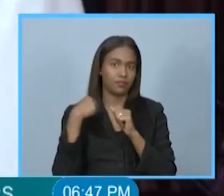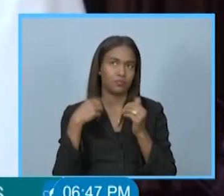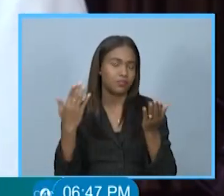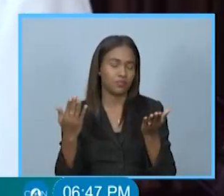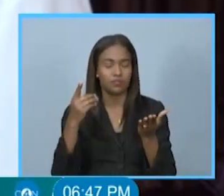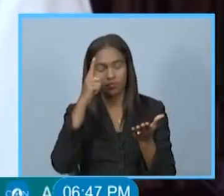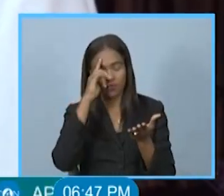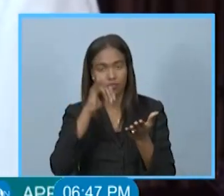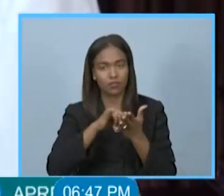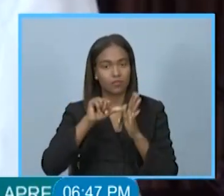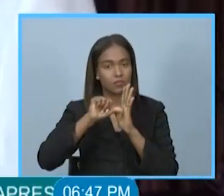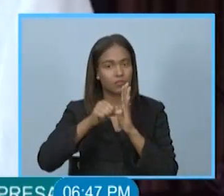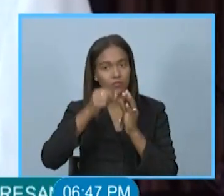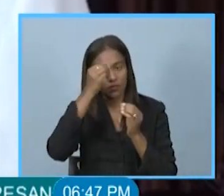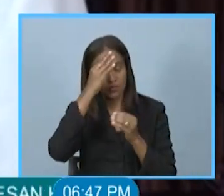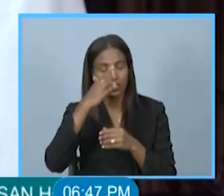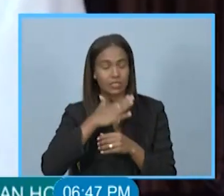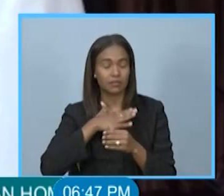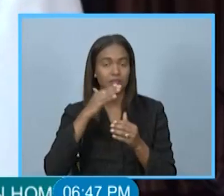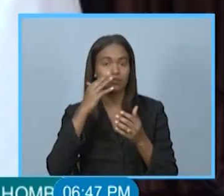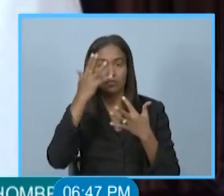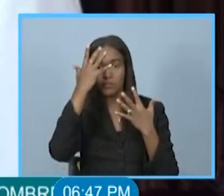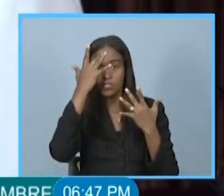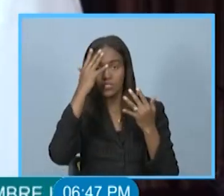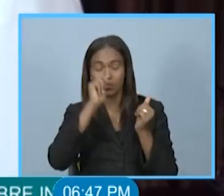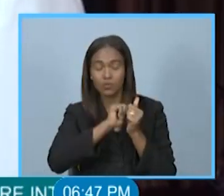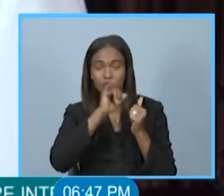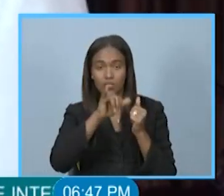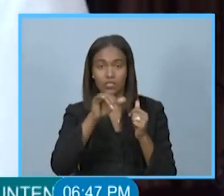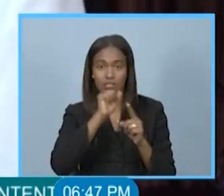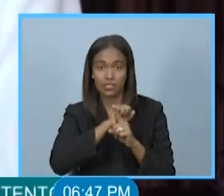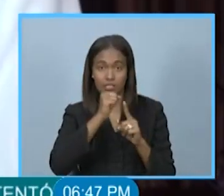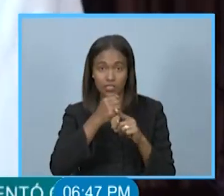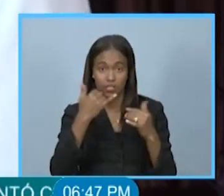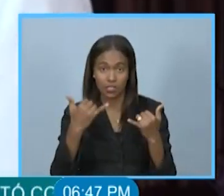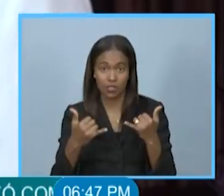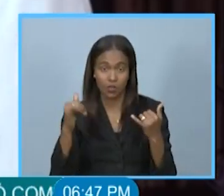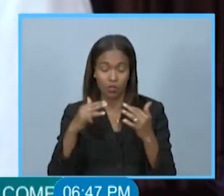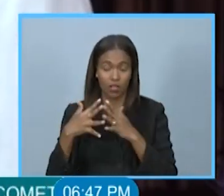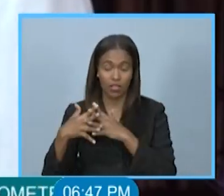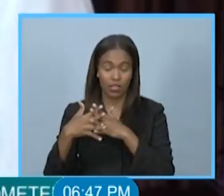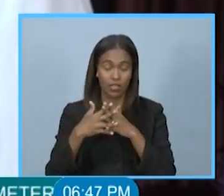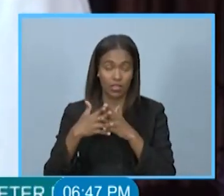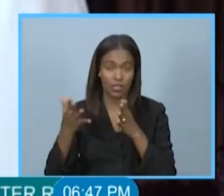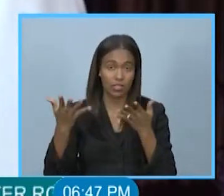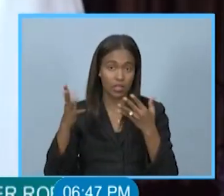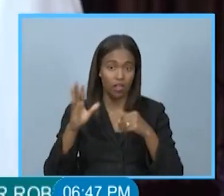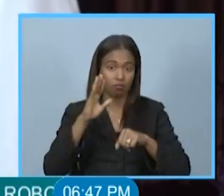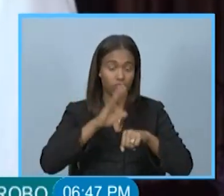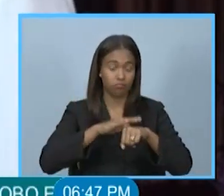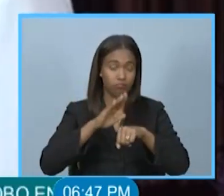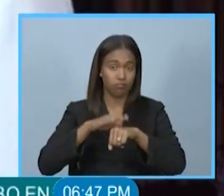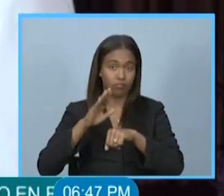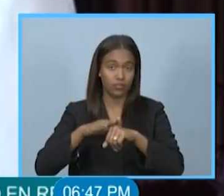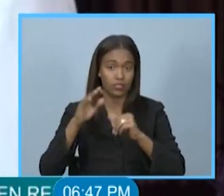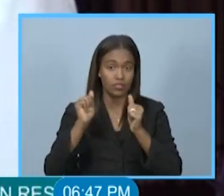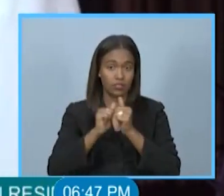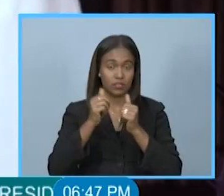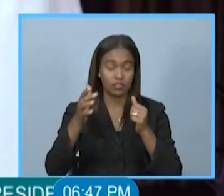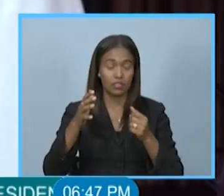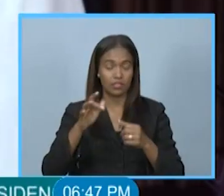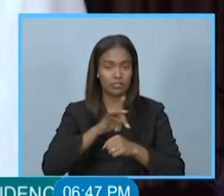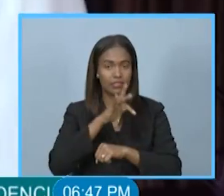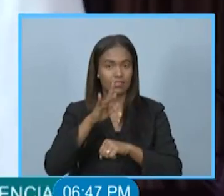reitero mi preocupación con respecto a esta situación en Estados Unidos que ya advertido al Central